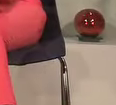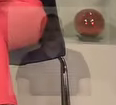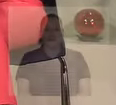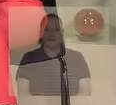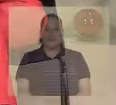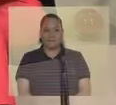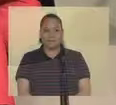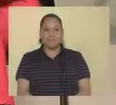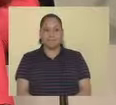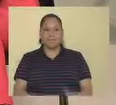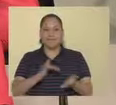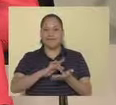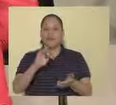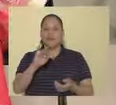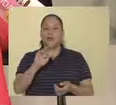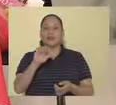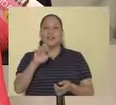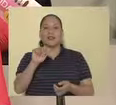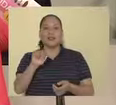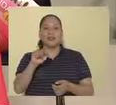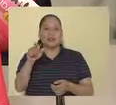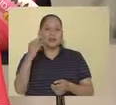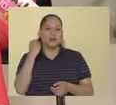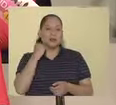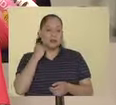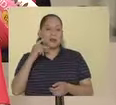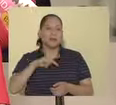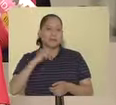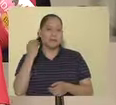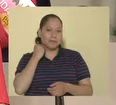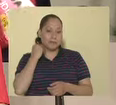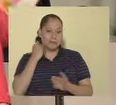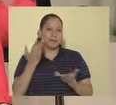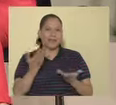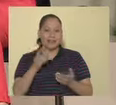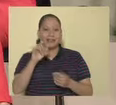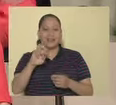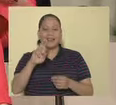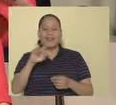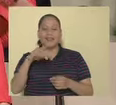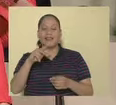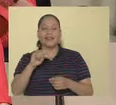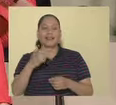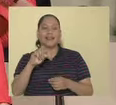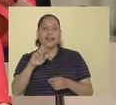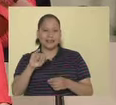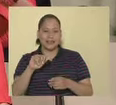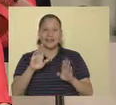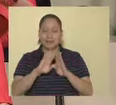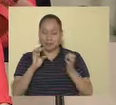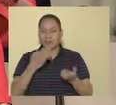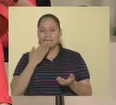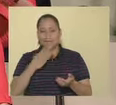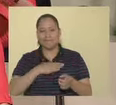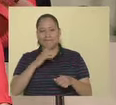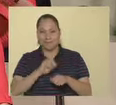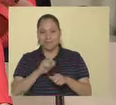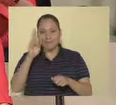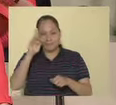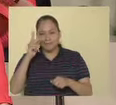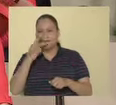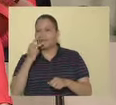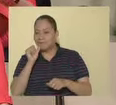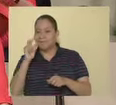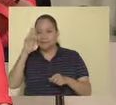Gracias, Juanra. Y ya está con nosotros tu abogada, nuestra abogada Erika García. ¿Cómo estás? Muy buenos días. Buenos días, Erika. Buenos días, Pati. Hola, Adria.